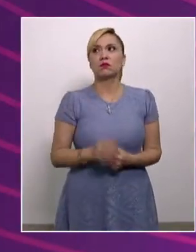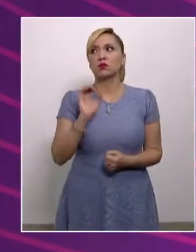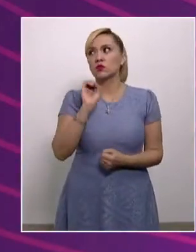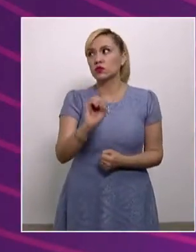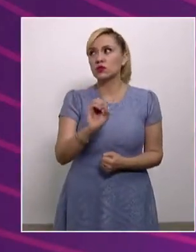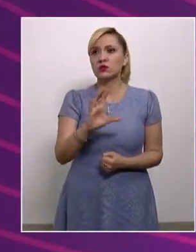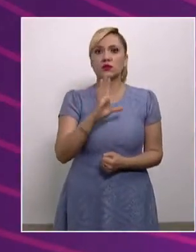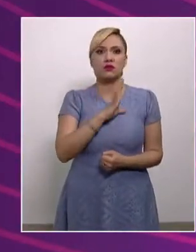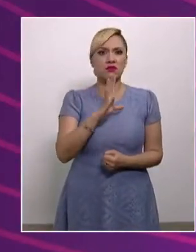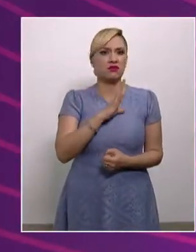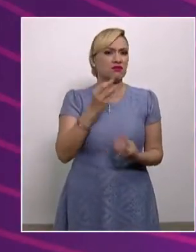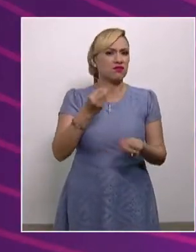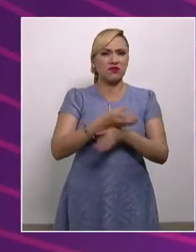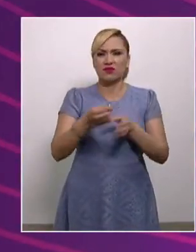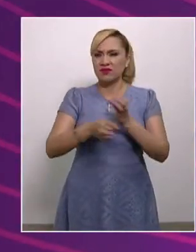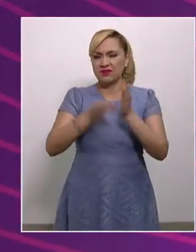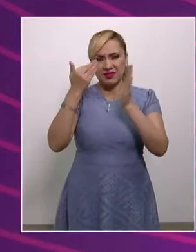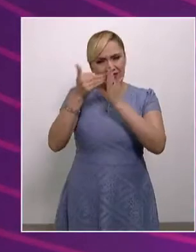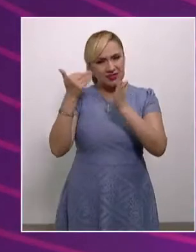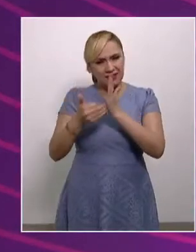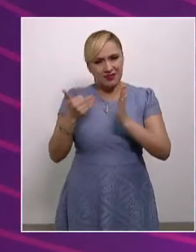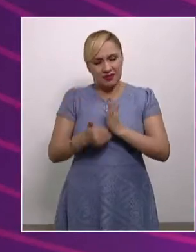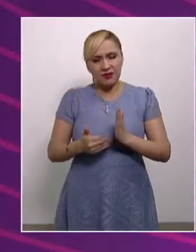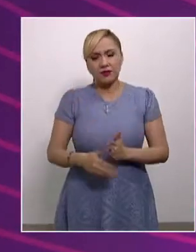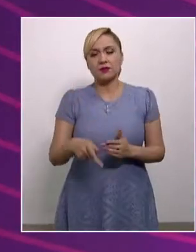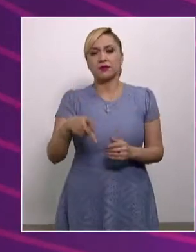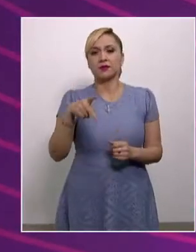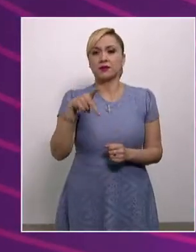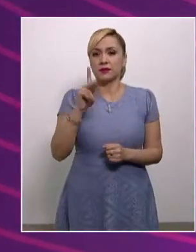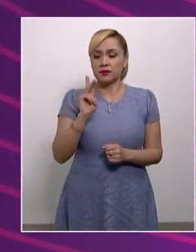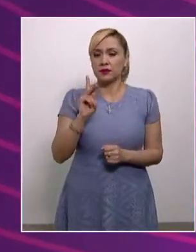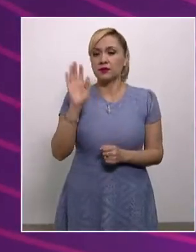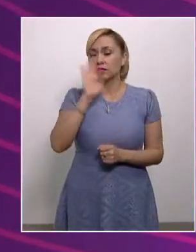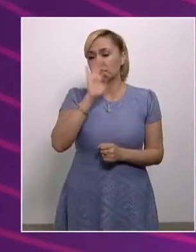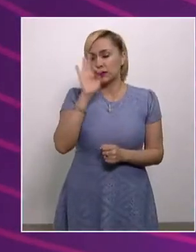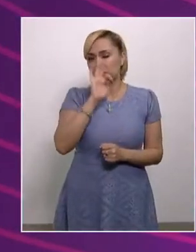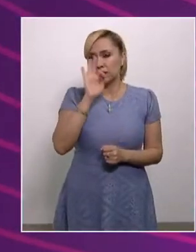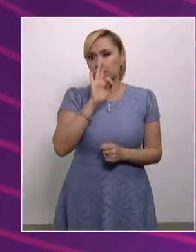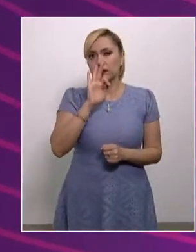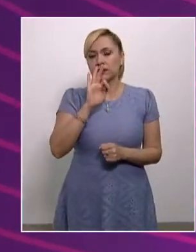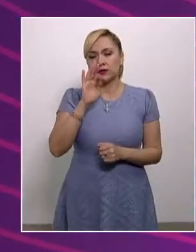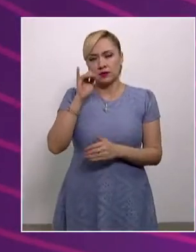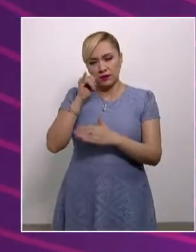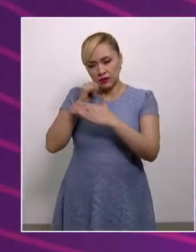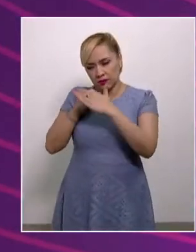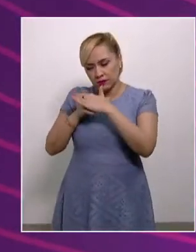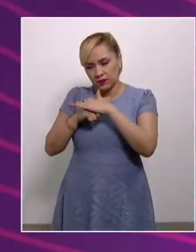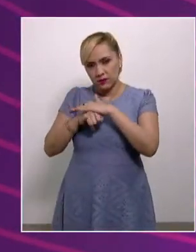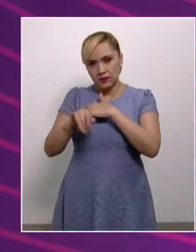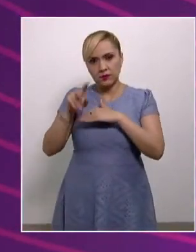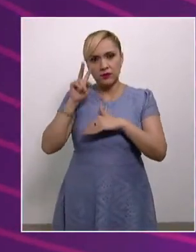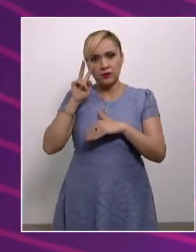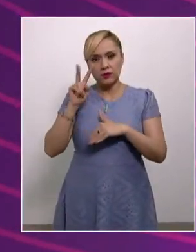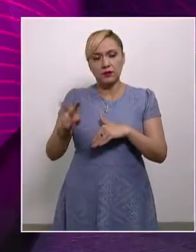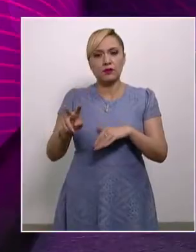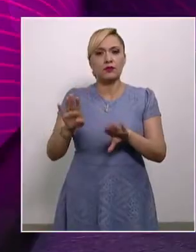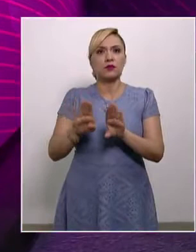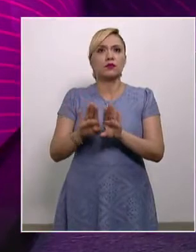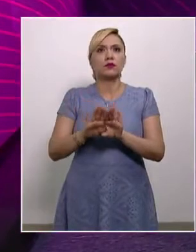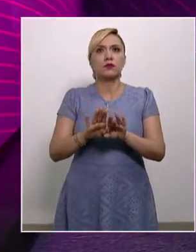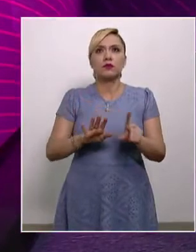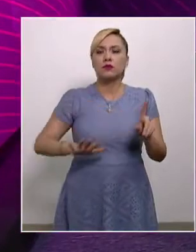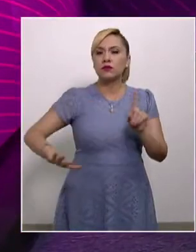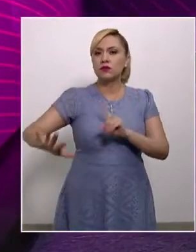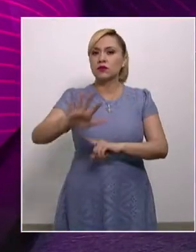todavía hay muchísimo trabajo que hacer, pero que quizás si entráramos más a ese tema y de fortalecimiento del